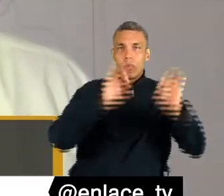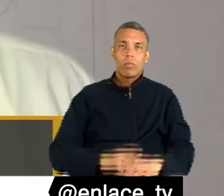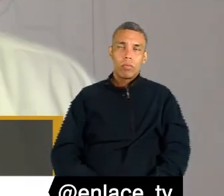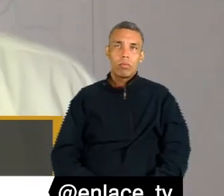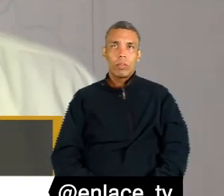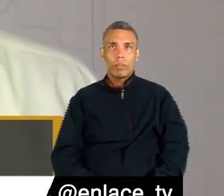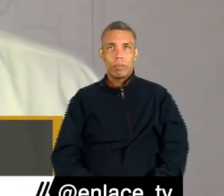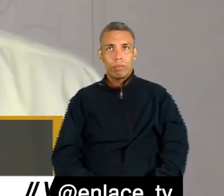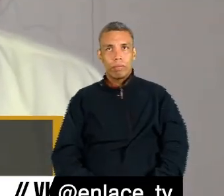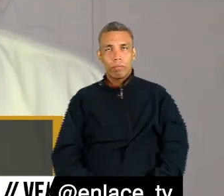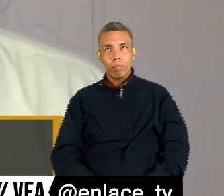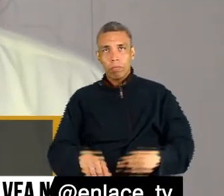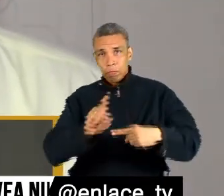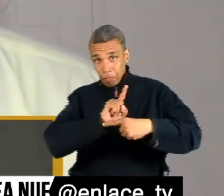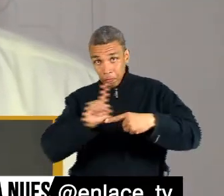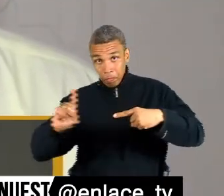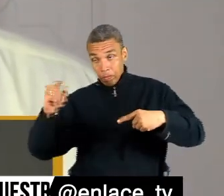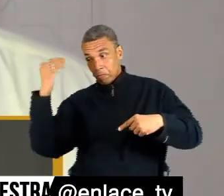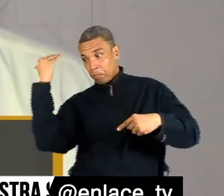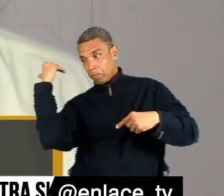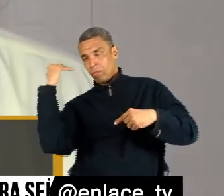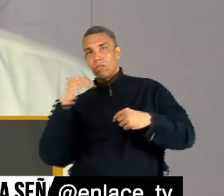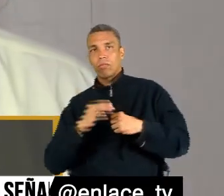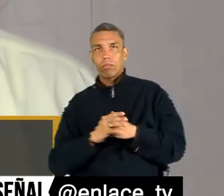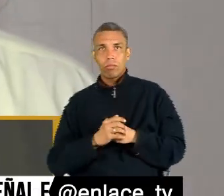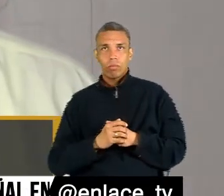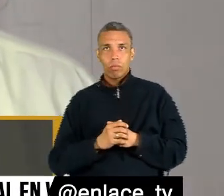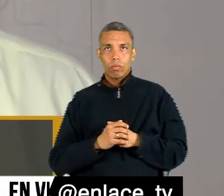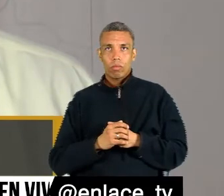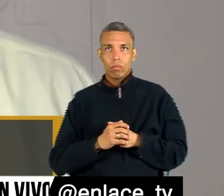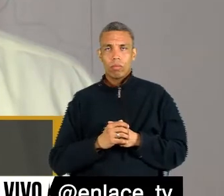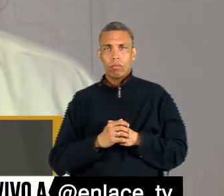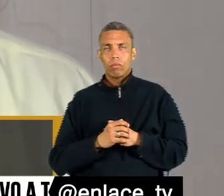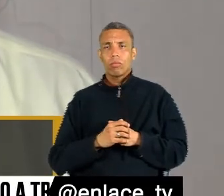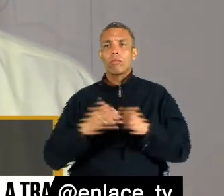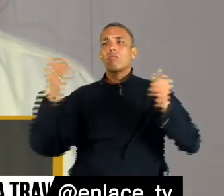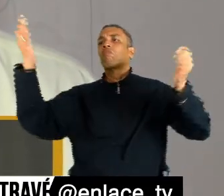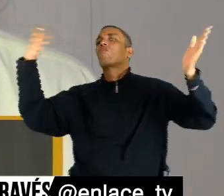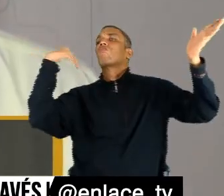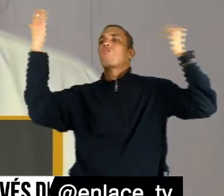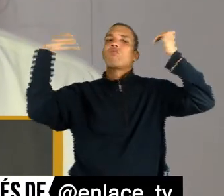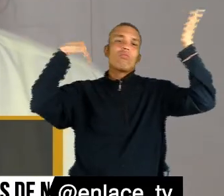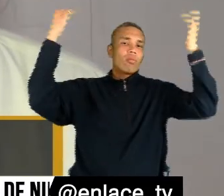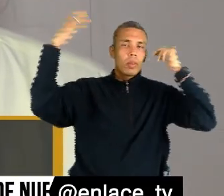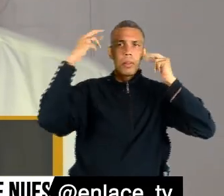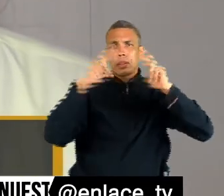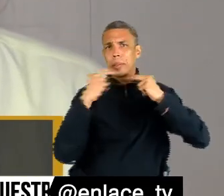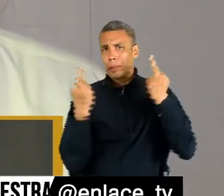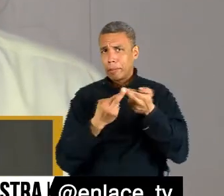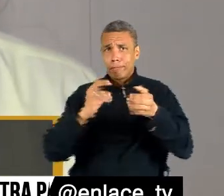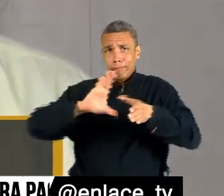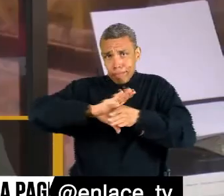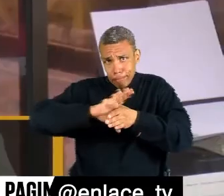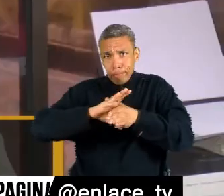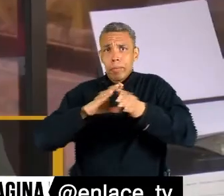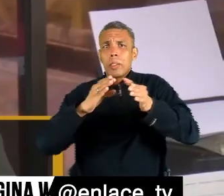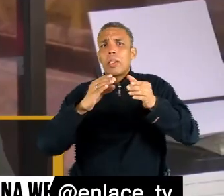De la semana pasada, pues citamos a esta reunión con las asociaciones de taxistas de